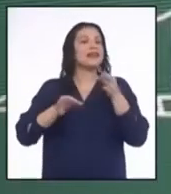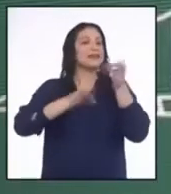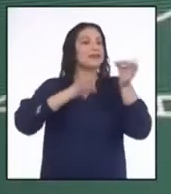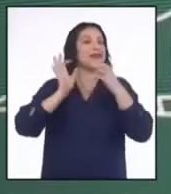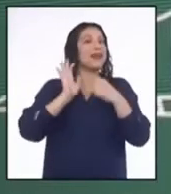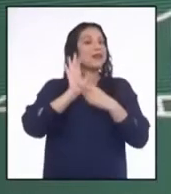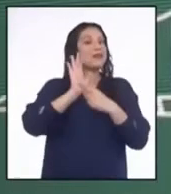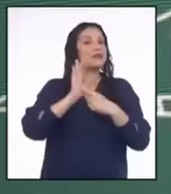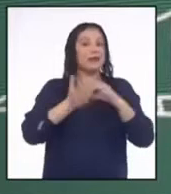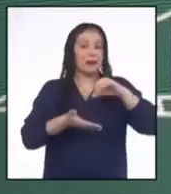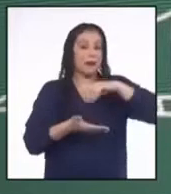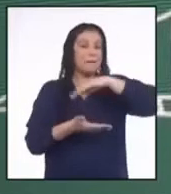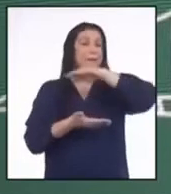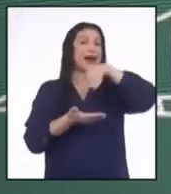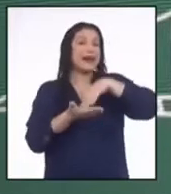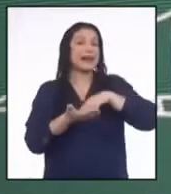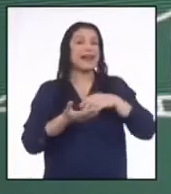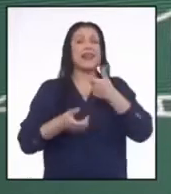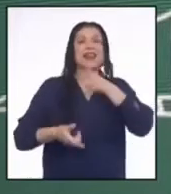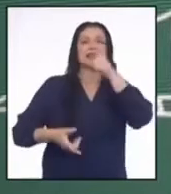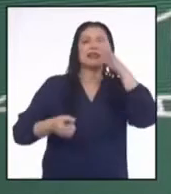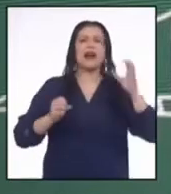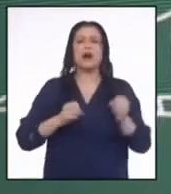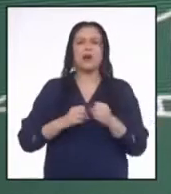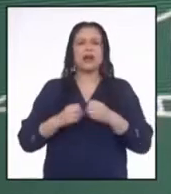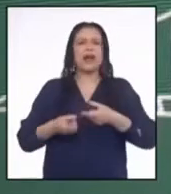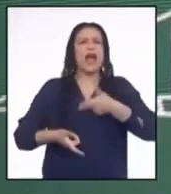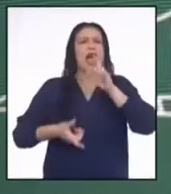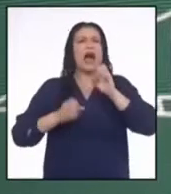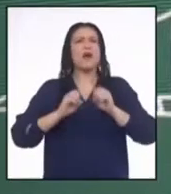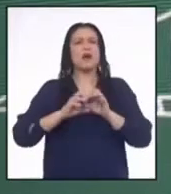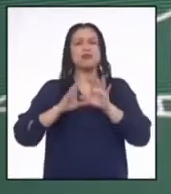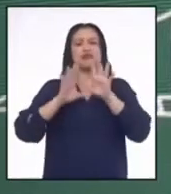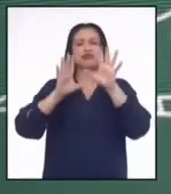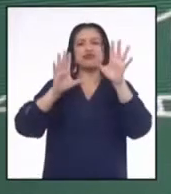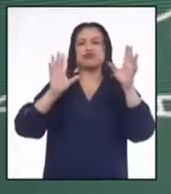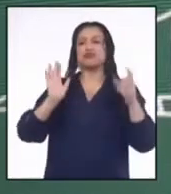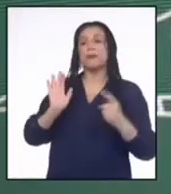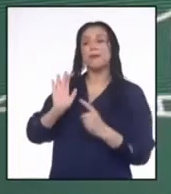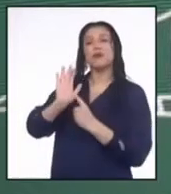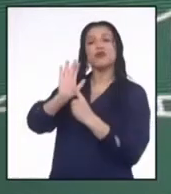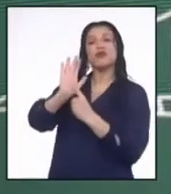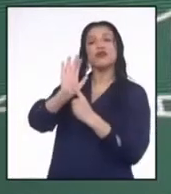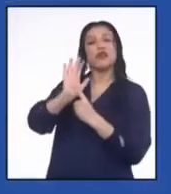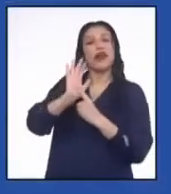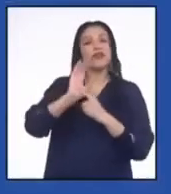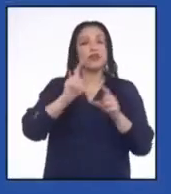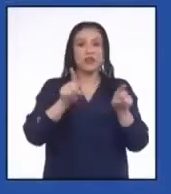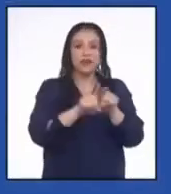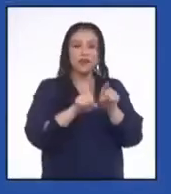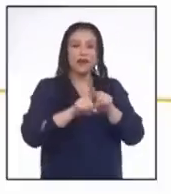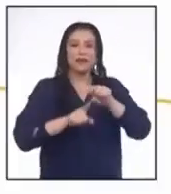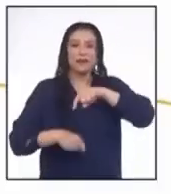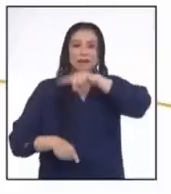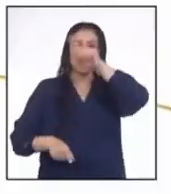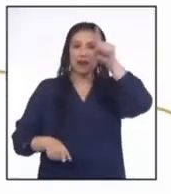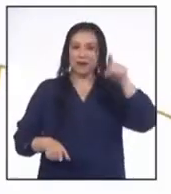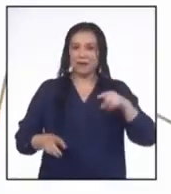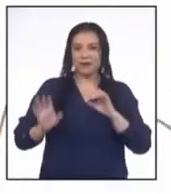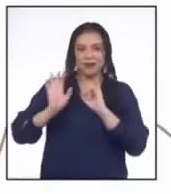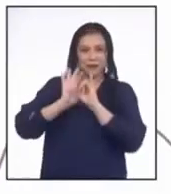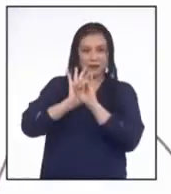mágico de las aguas, con chorros de agua describiendo una trayectoria como una parábola.